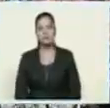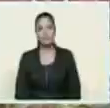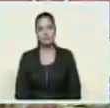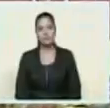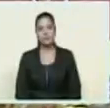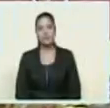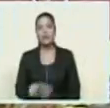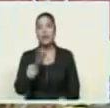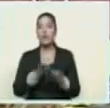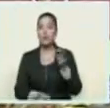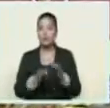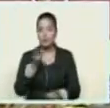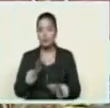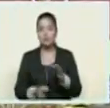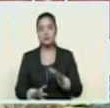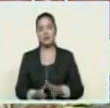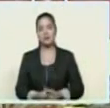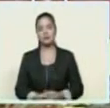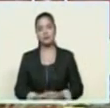justicia